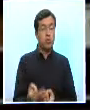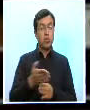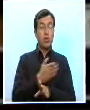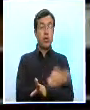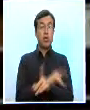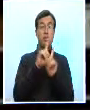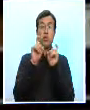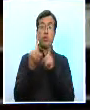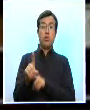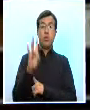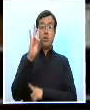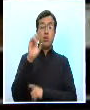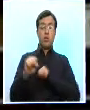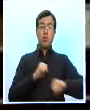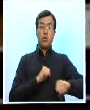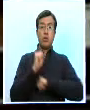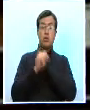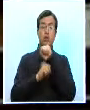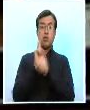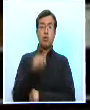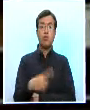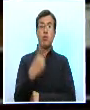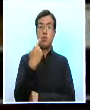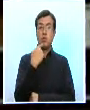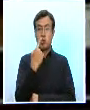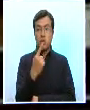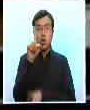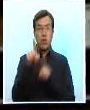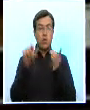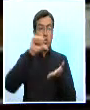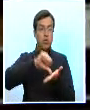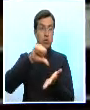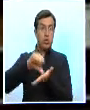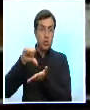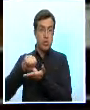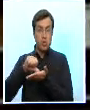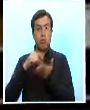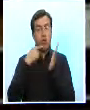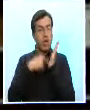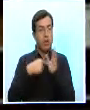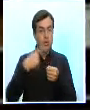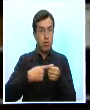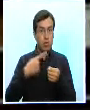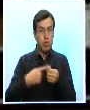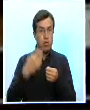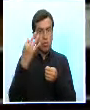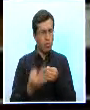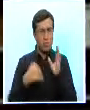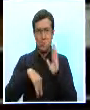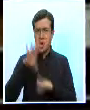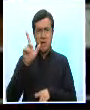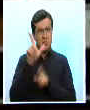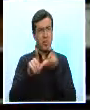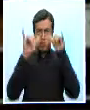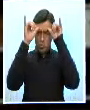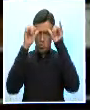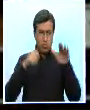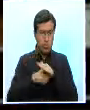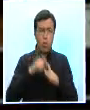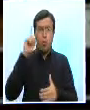popular del Siete de mayo de 2011 determinó que en varias ciudades ecuatorianas entre ellas quito considerada la más taurina de Todas